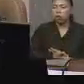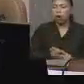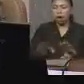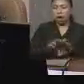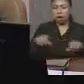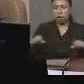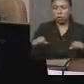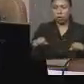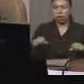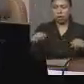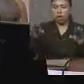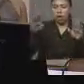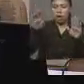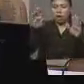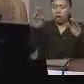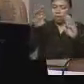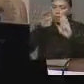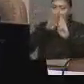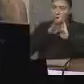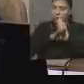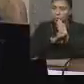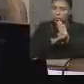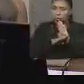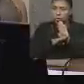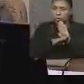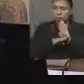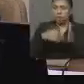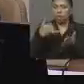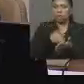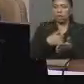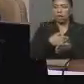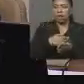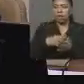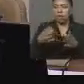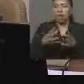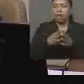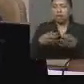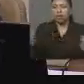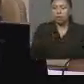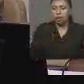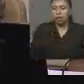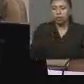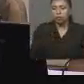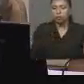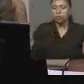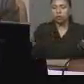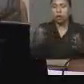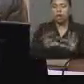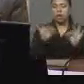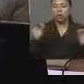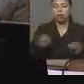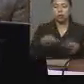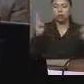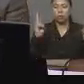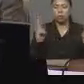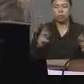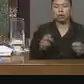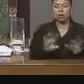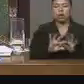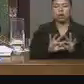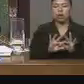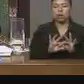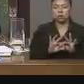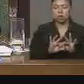significa la reducción creciente y el debilitamiento y la desaparición de la educación pública, he dicho. Gracias,